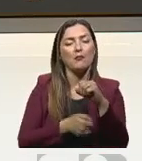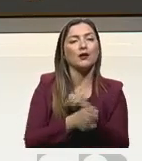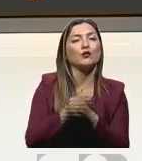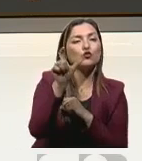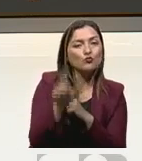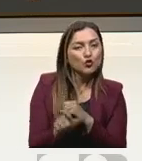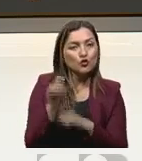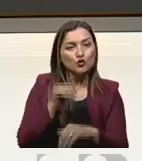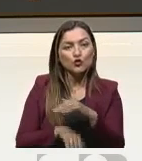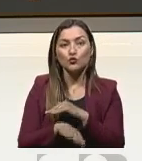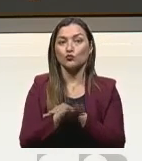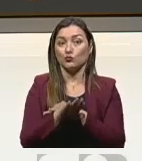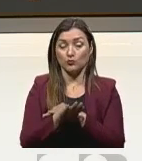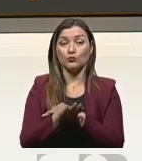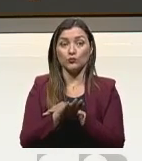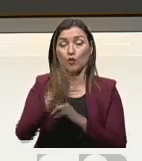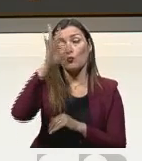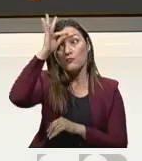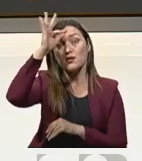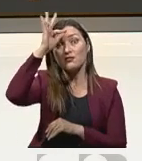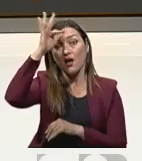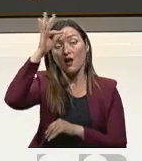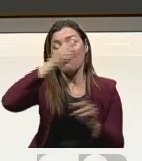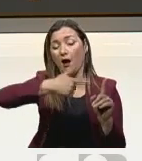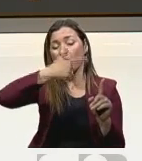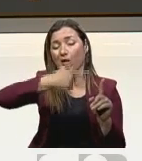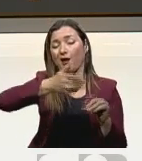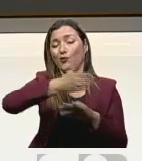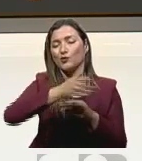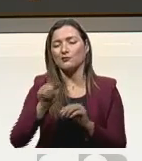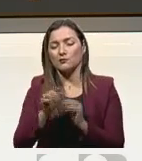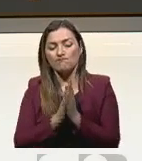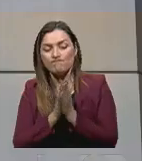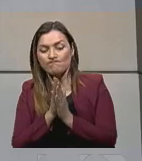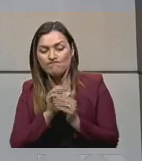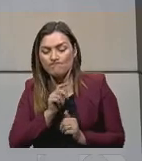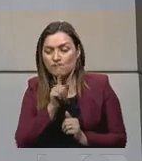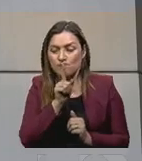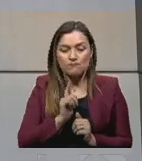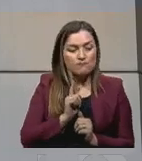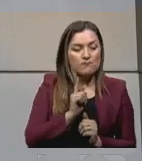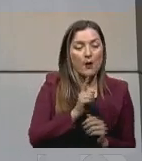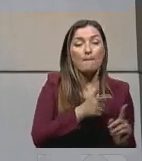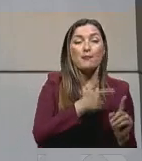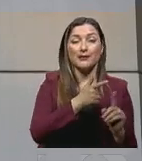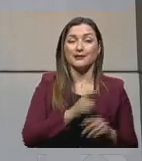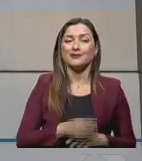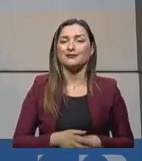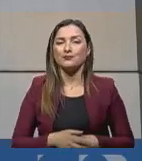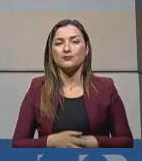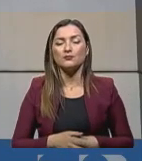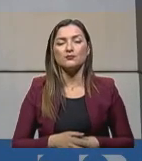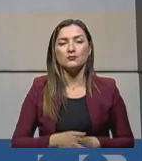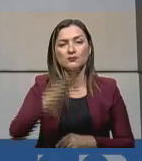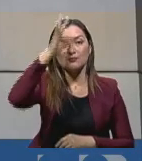días atrás había ingresado a esta casa de salud tras recibir varios disparos parecía una jornada normal dentro